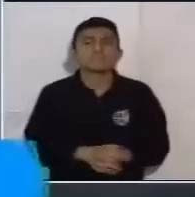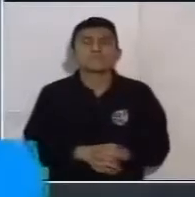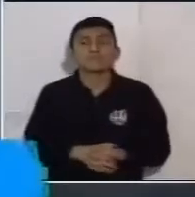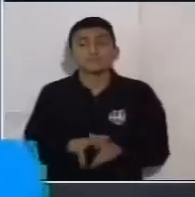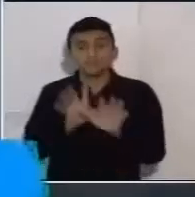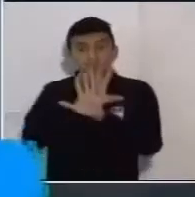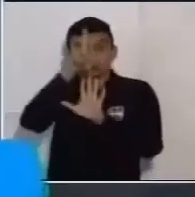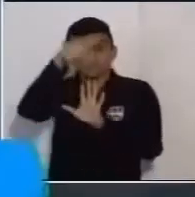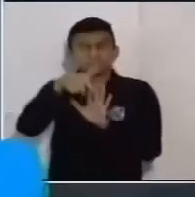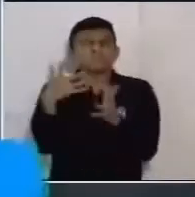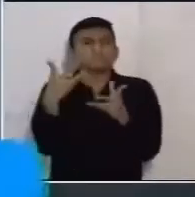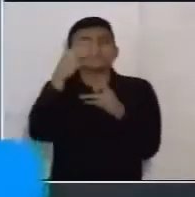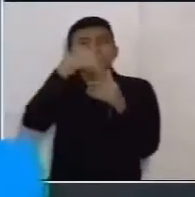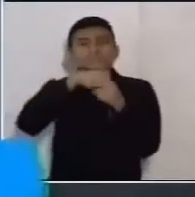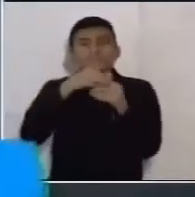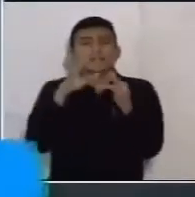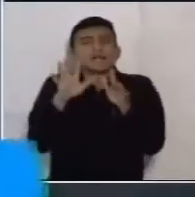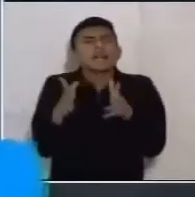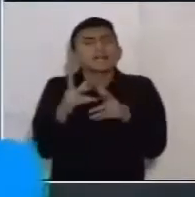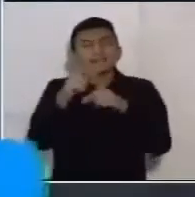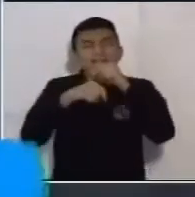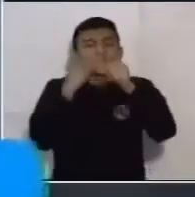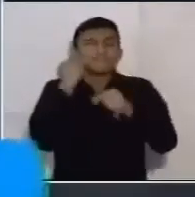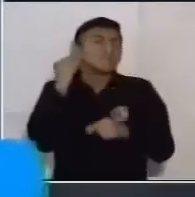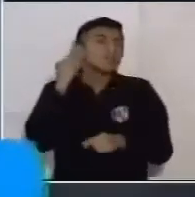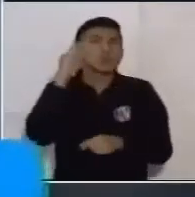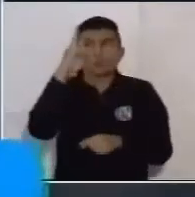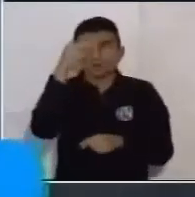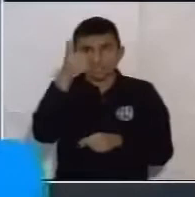Ahora pertenece ¿a qué figura?